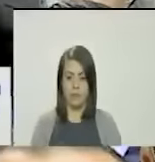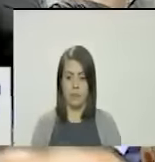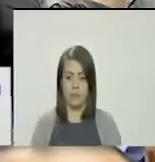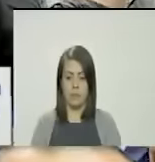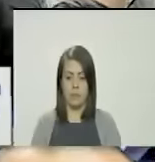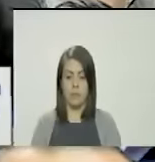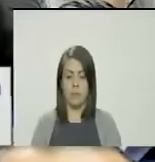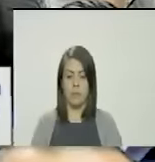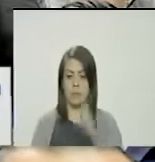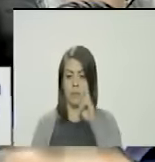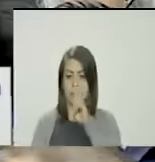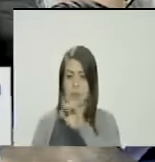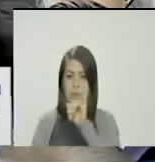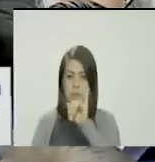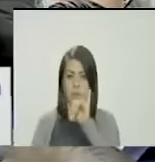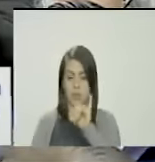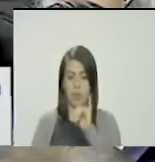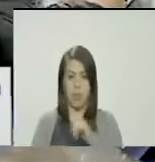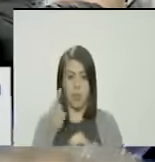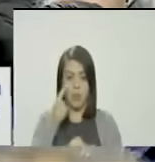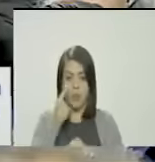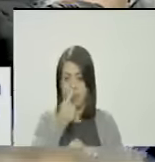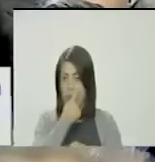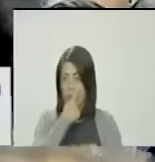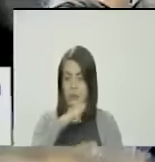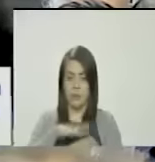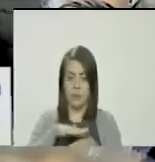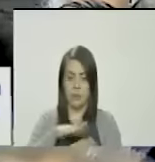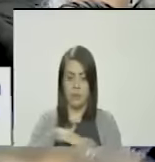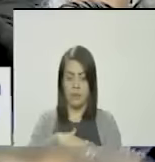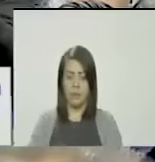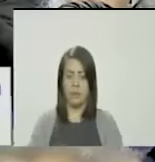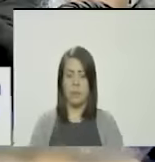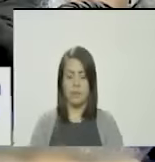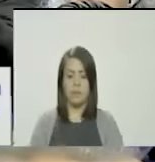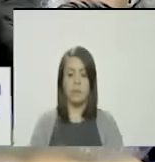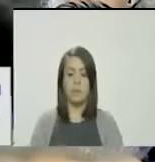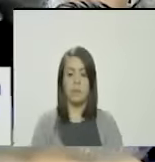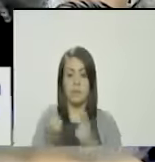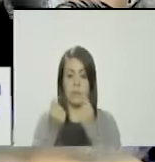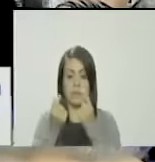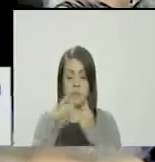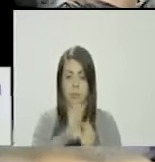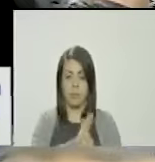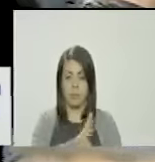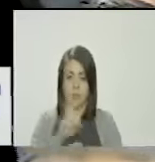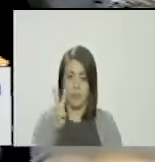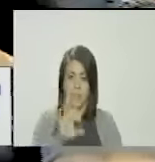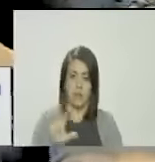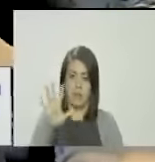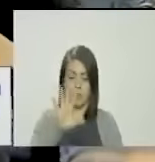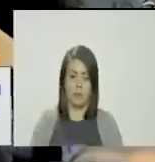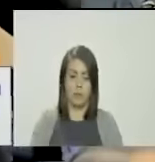de que vean con sus propios ojos lo que está ocurriendo con los activos de nuestra Venezuela.